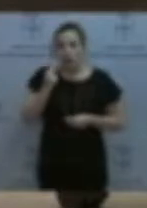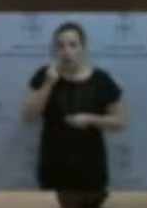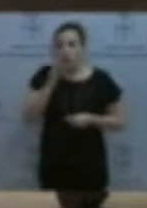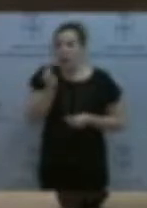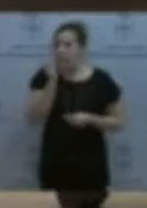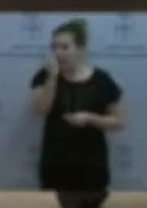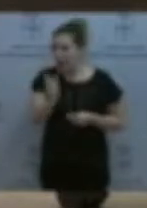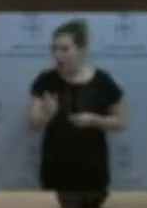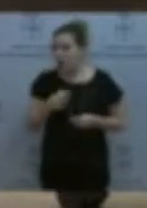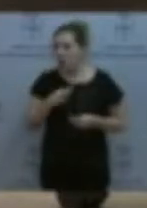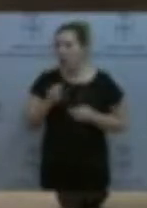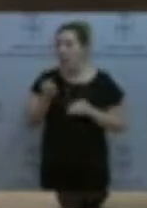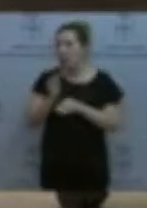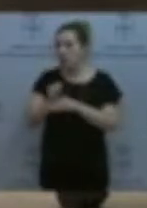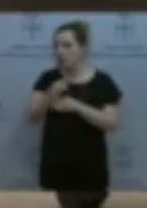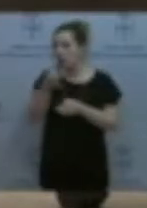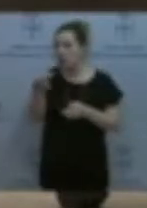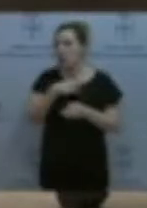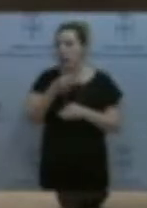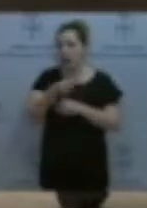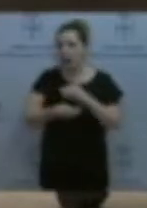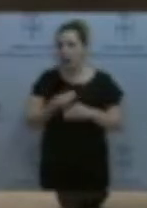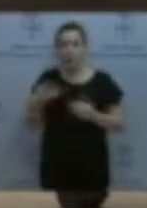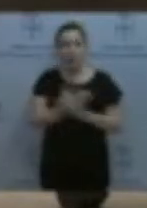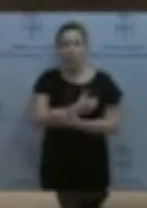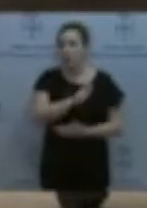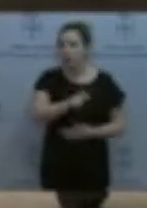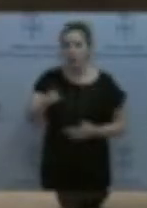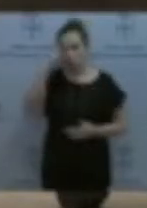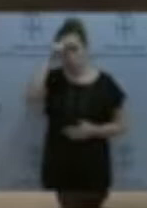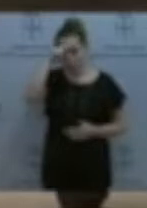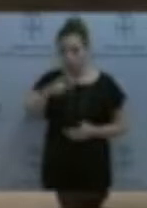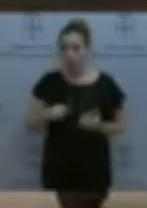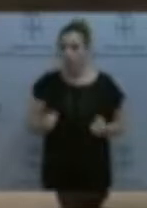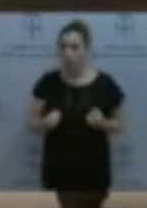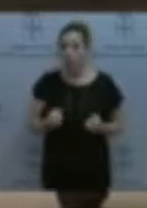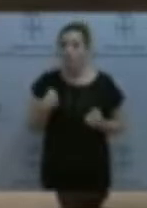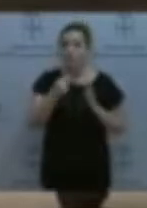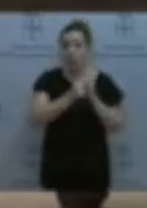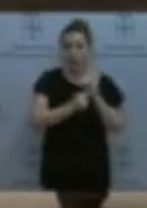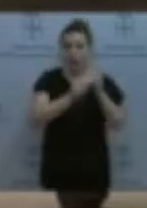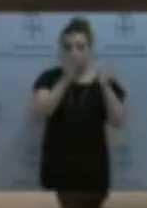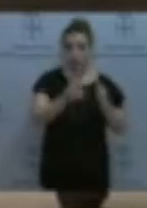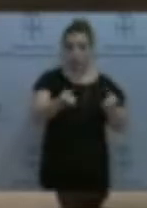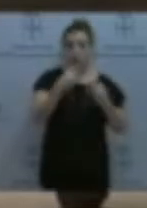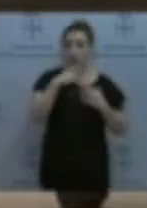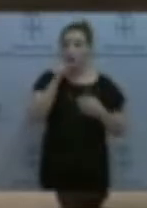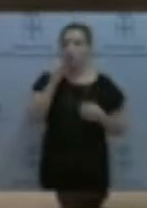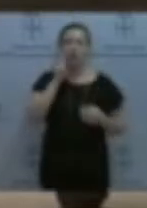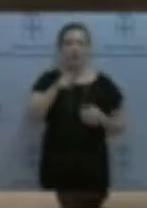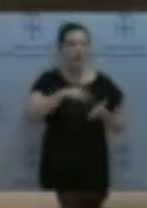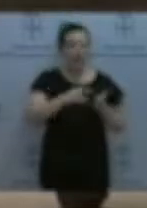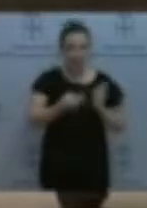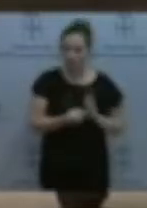Todo el mundo está preocupado. O sea, todos estos indicadores que usted me daba, que seguramente desde un punto de vista técnico son pertinentes, desde un punto de vista político